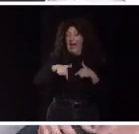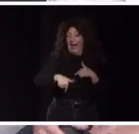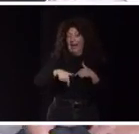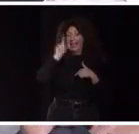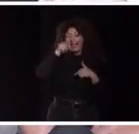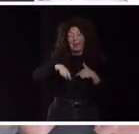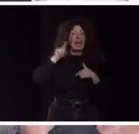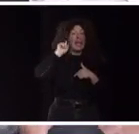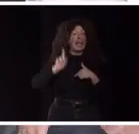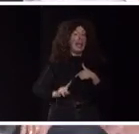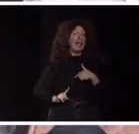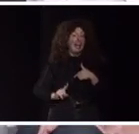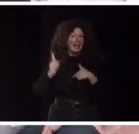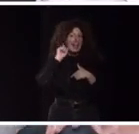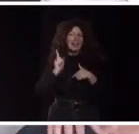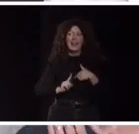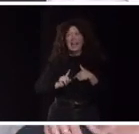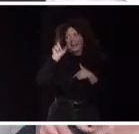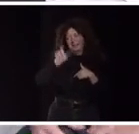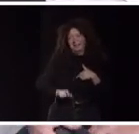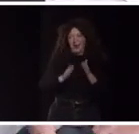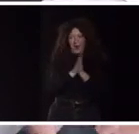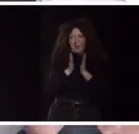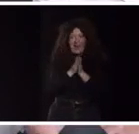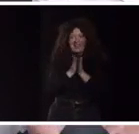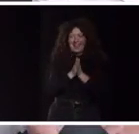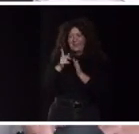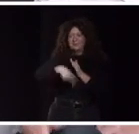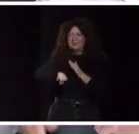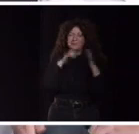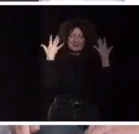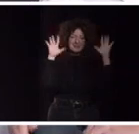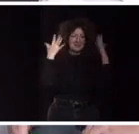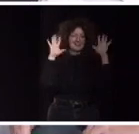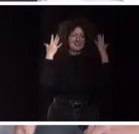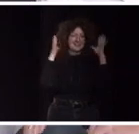a Irene Montero, una compañera.